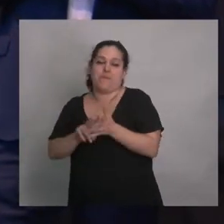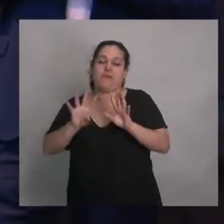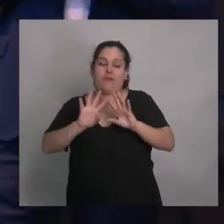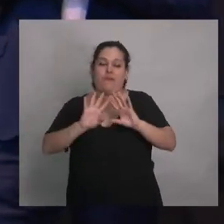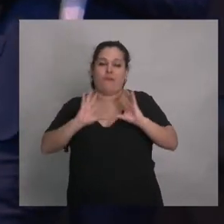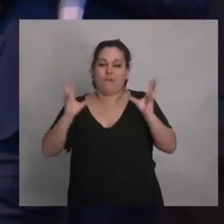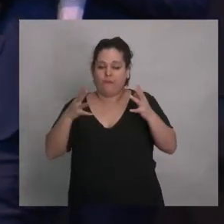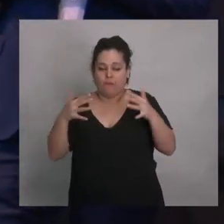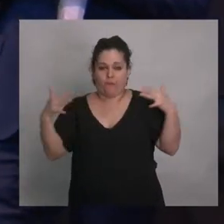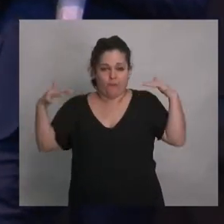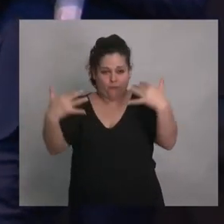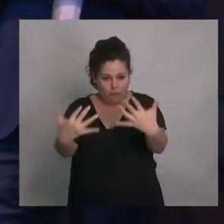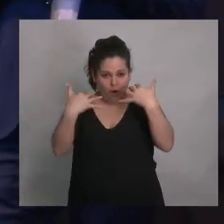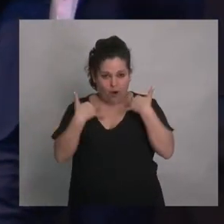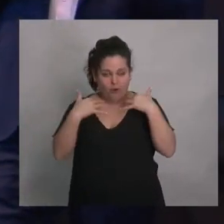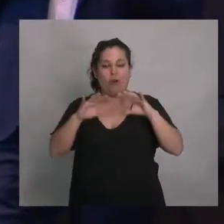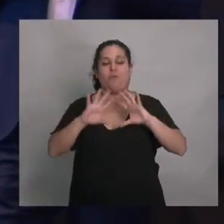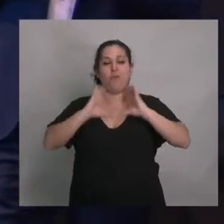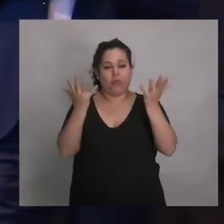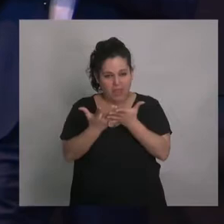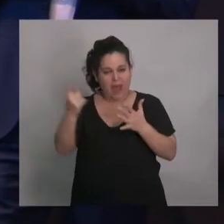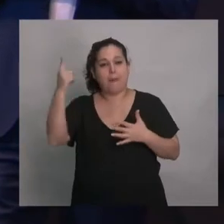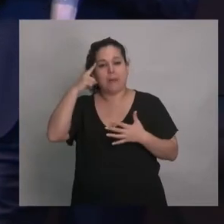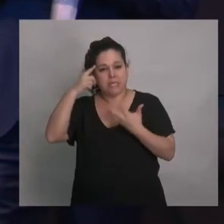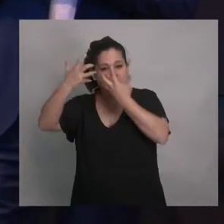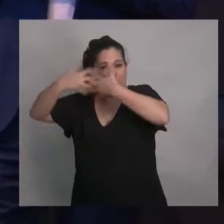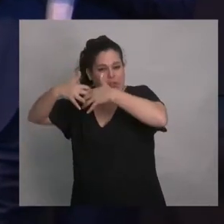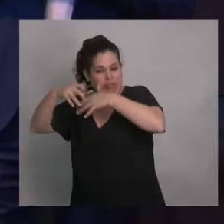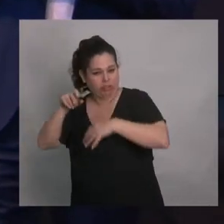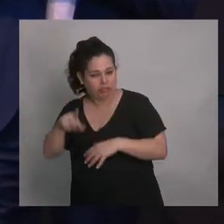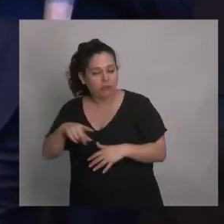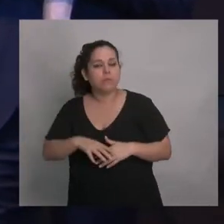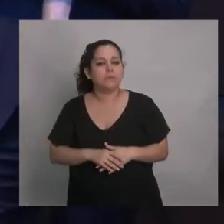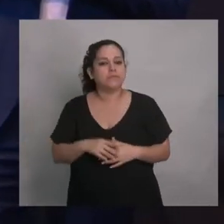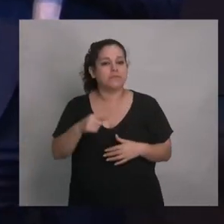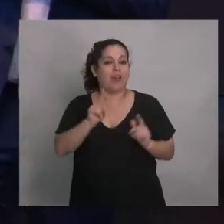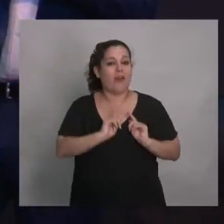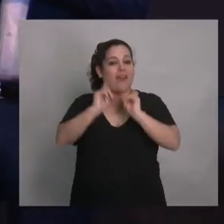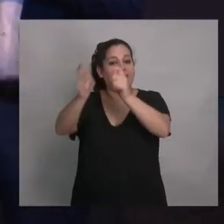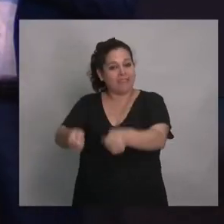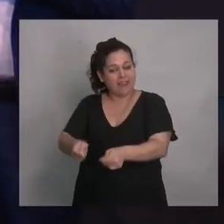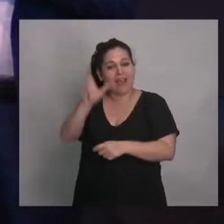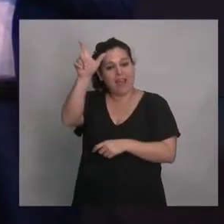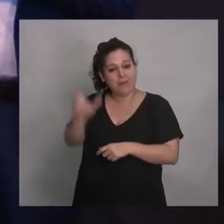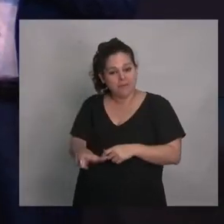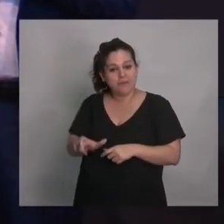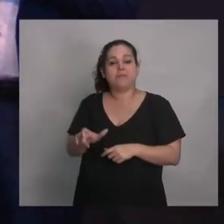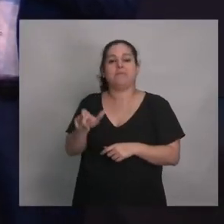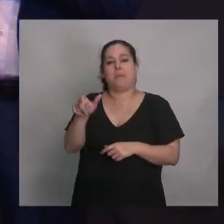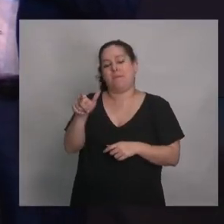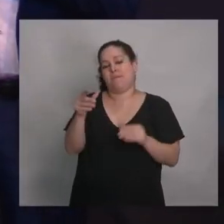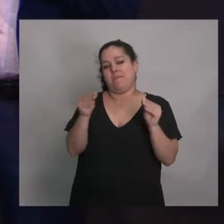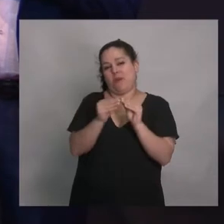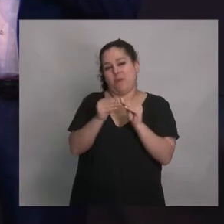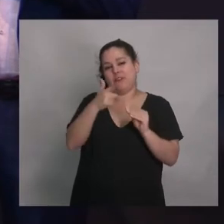pensamiento crítico le vamos a entregar el premio ahora aquí en junto a edward said